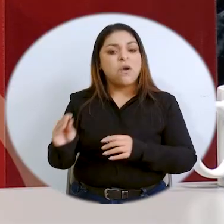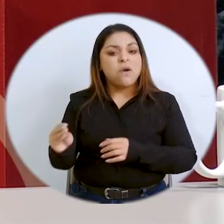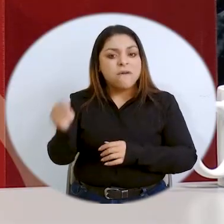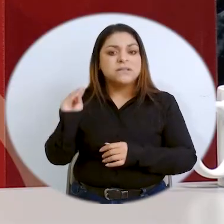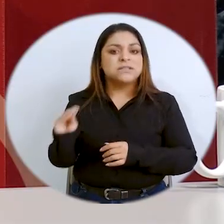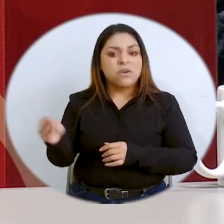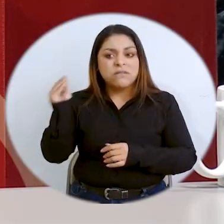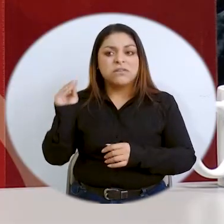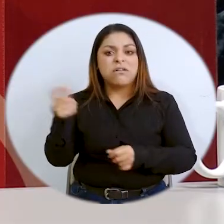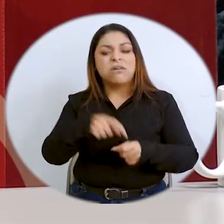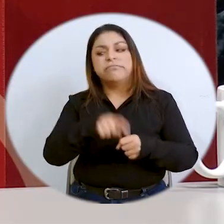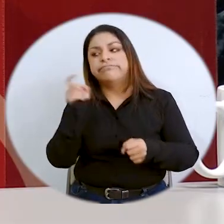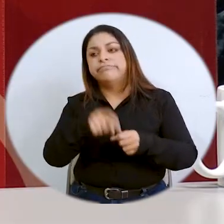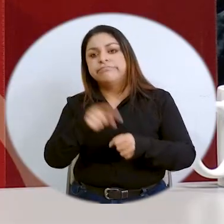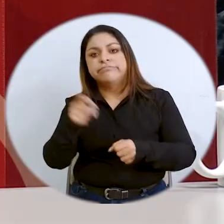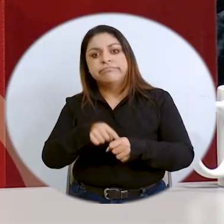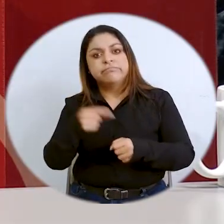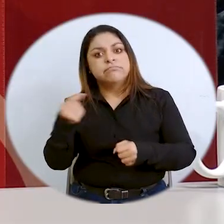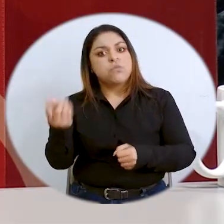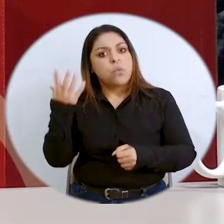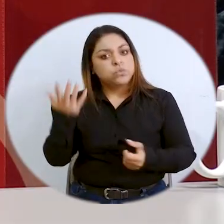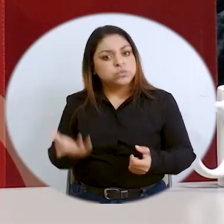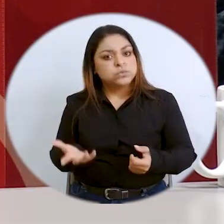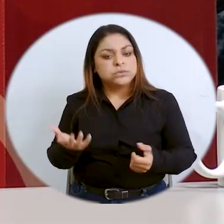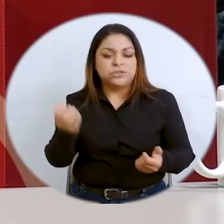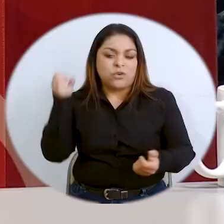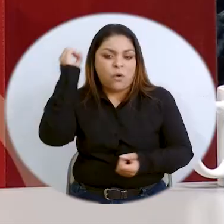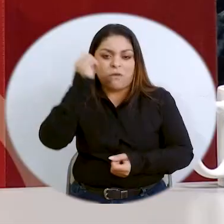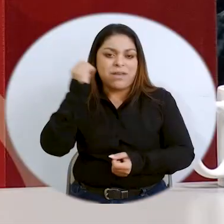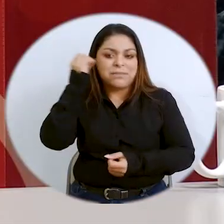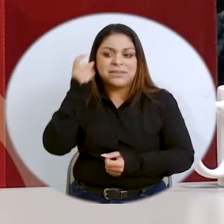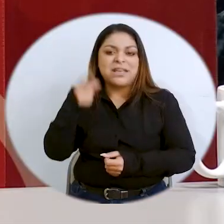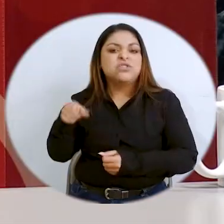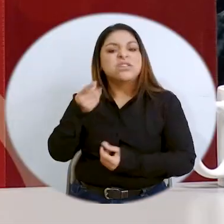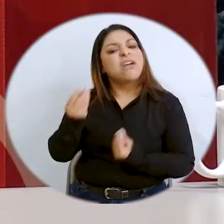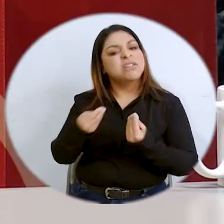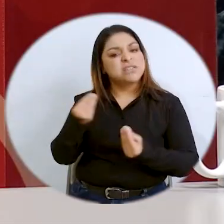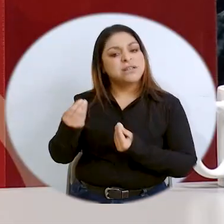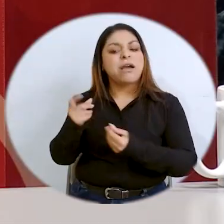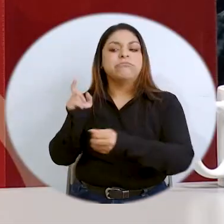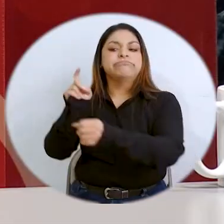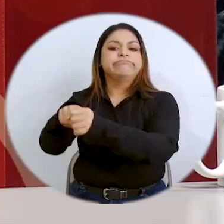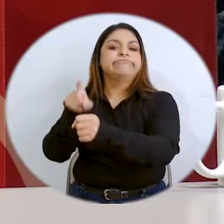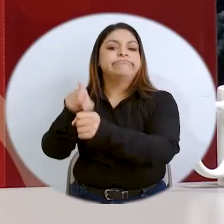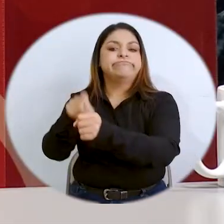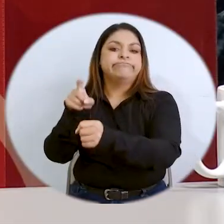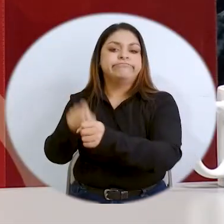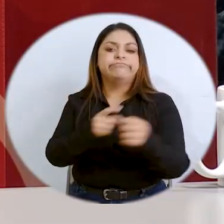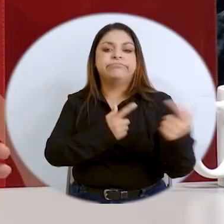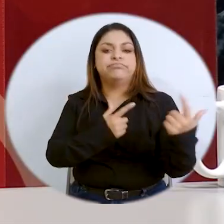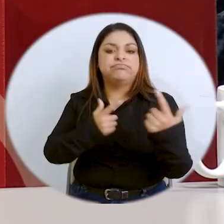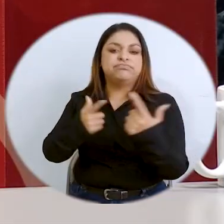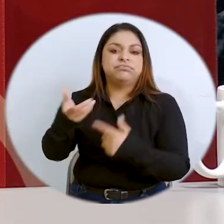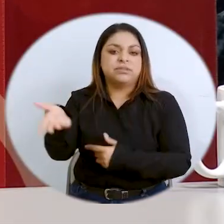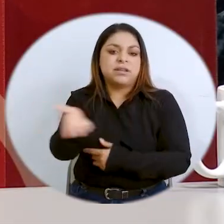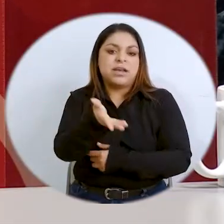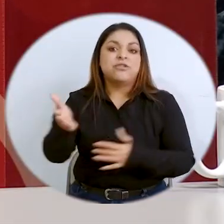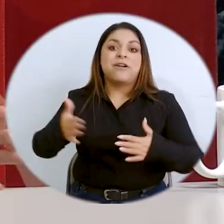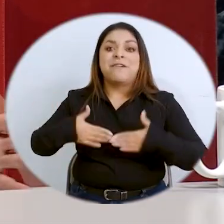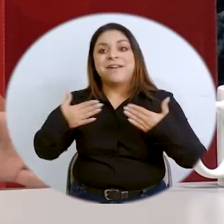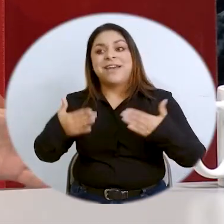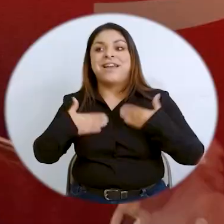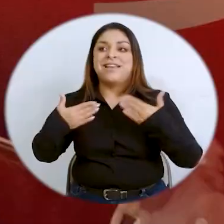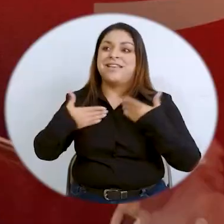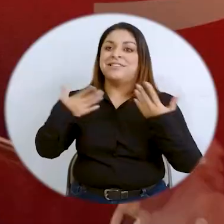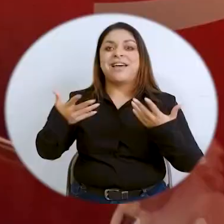más jóvenes del sistema educativo y obviamente se van a estar incorporando a estos grupos reclutadores que son felices,